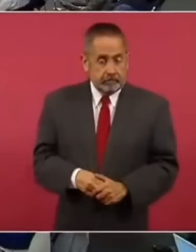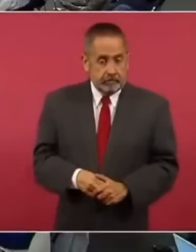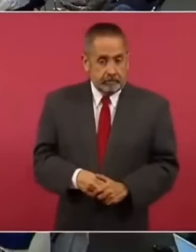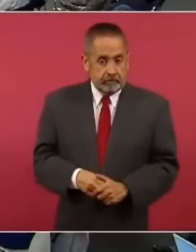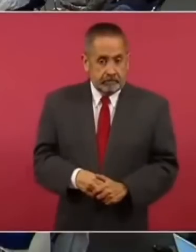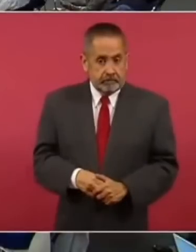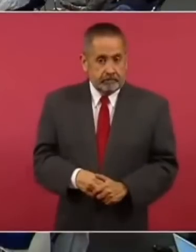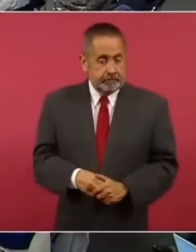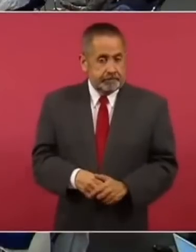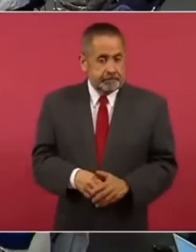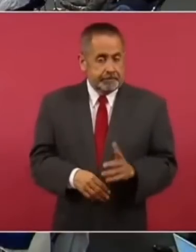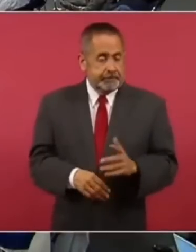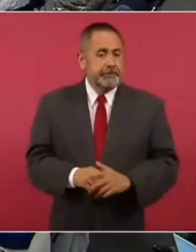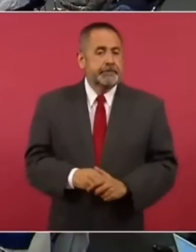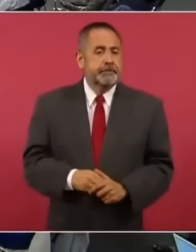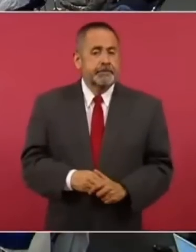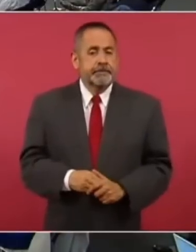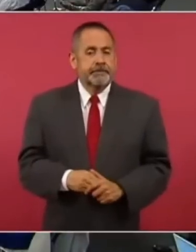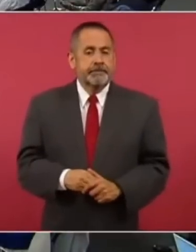se están